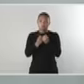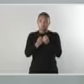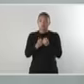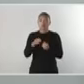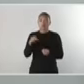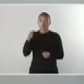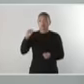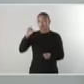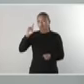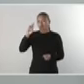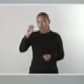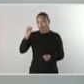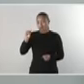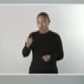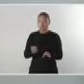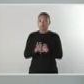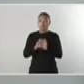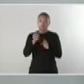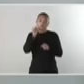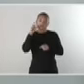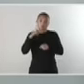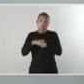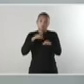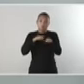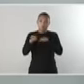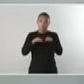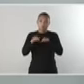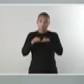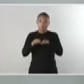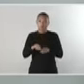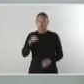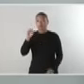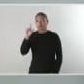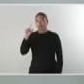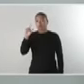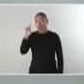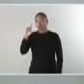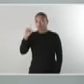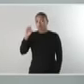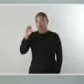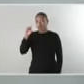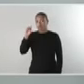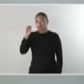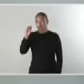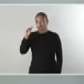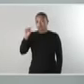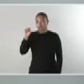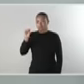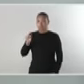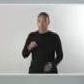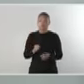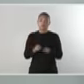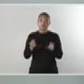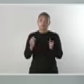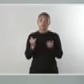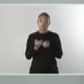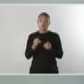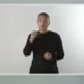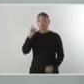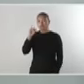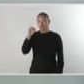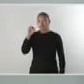Marcos Hermosillo como secretario de trabajo y asuntos jurídicos a Laura felicitas García en el instituto